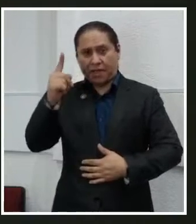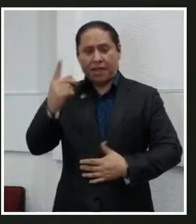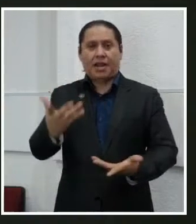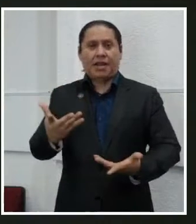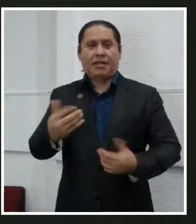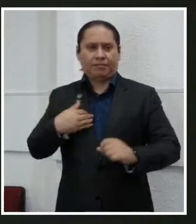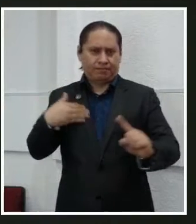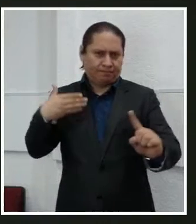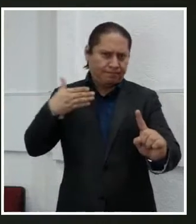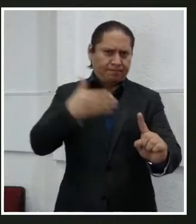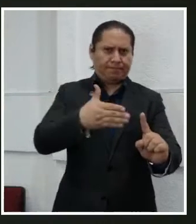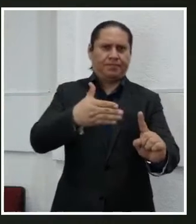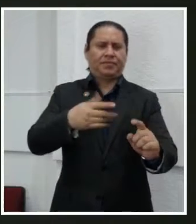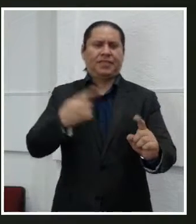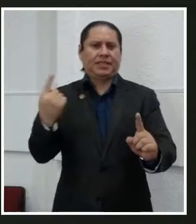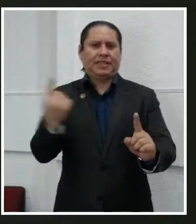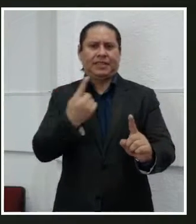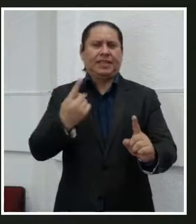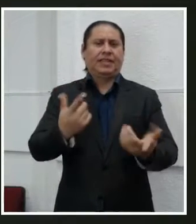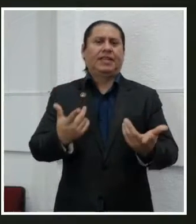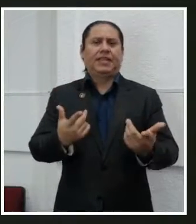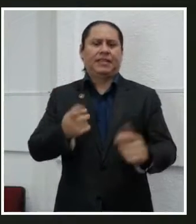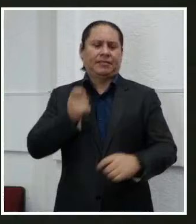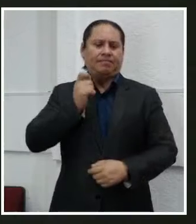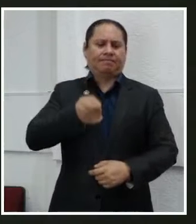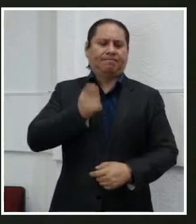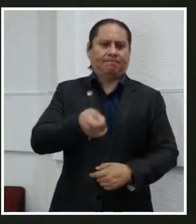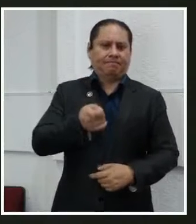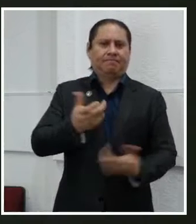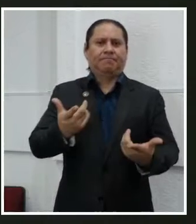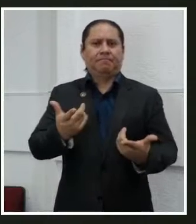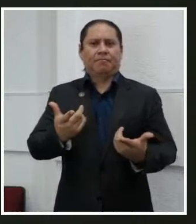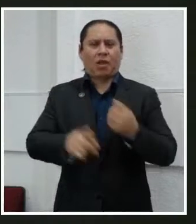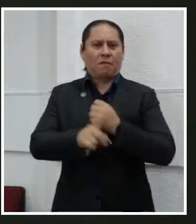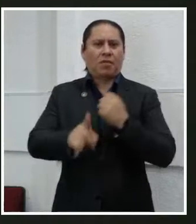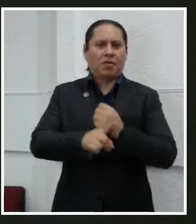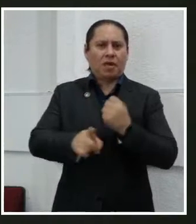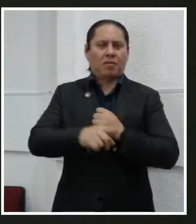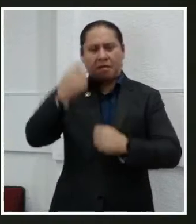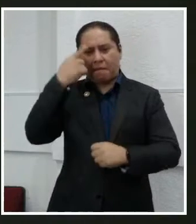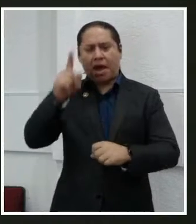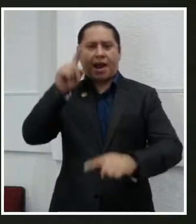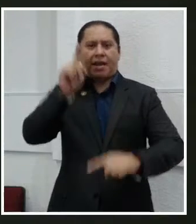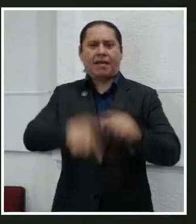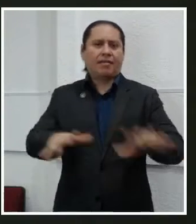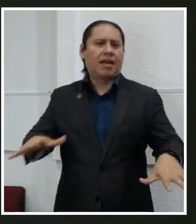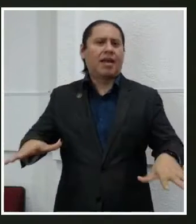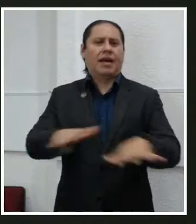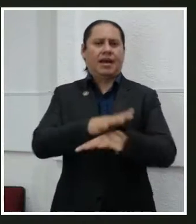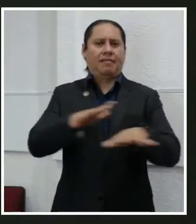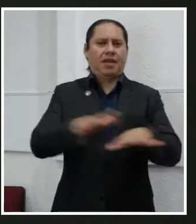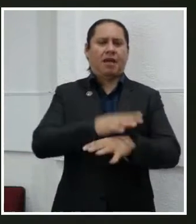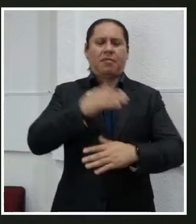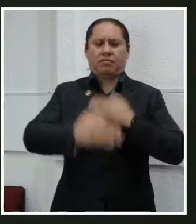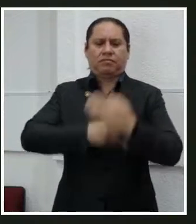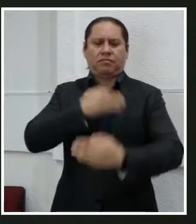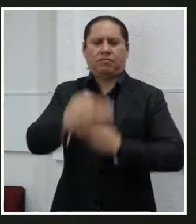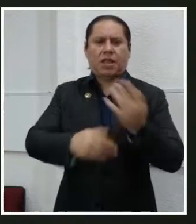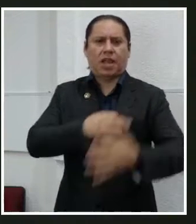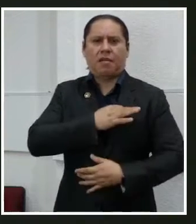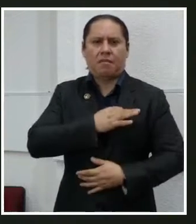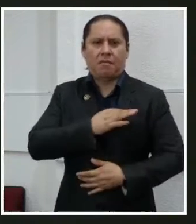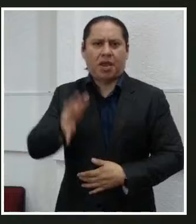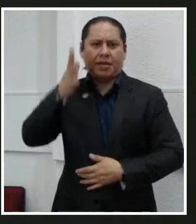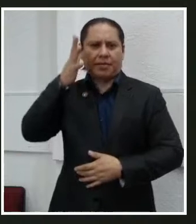actuar sobre los factores de género y crear las condiciones de cambio que permiten seguir avanzando en